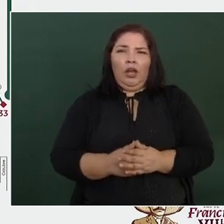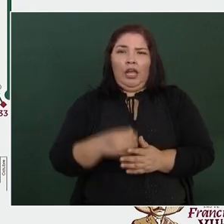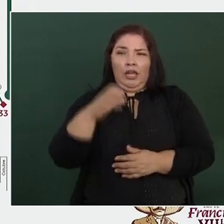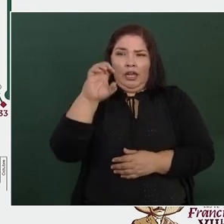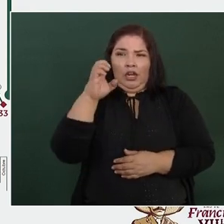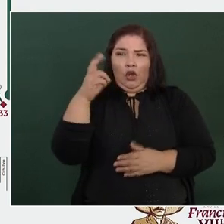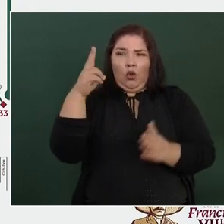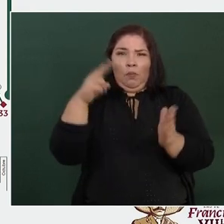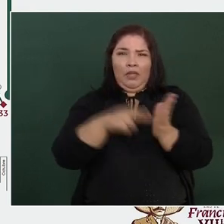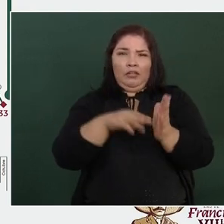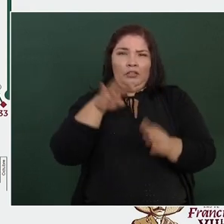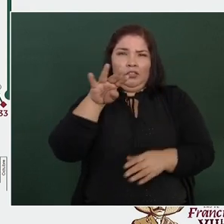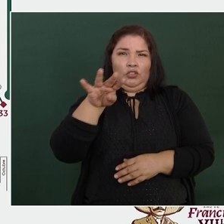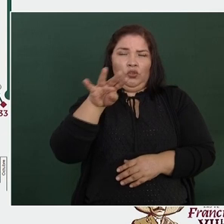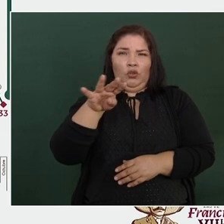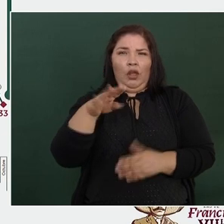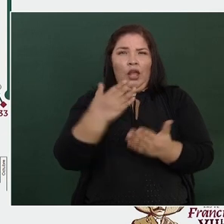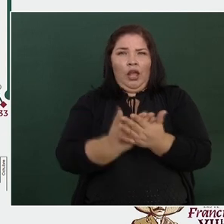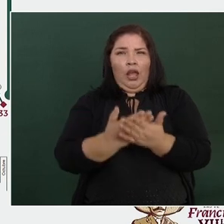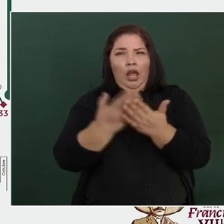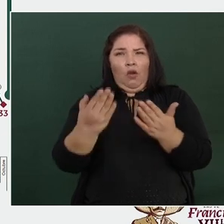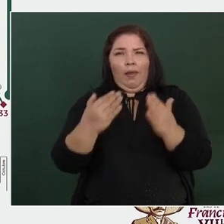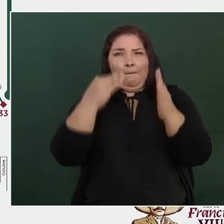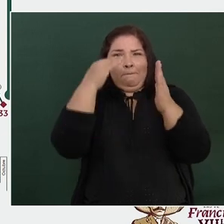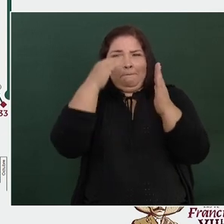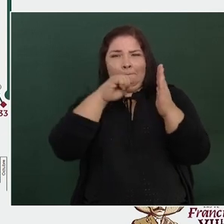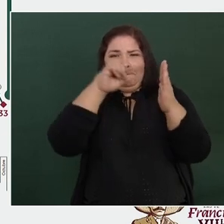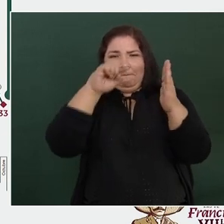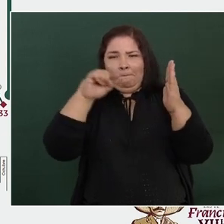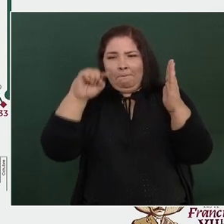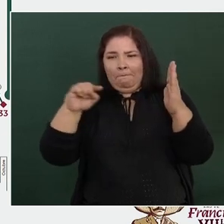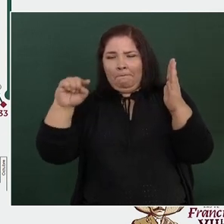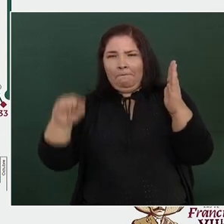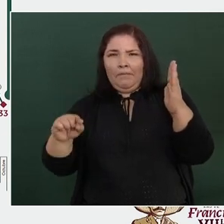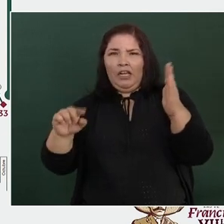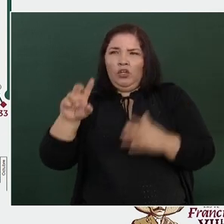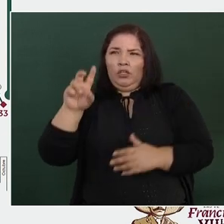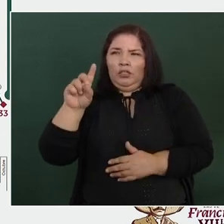de 2019 y ha bajado a 33